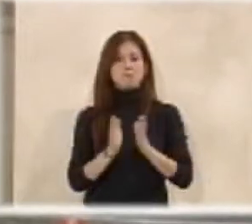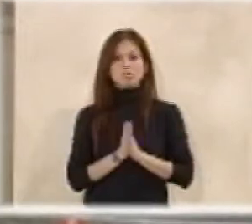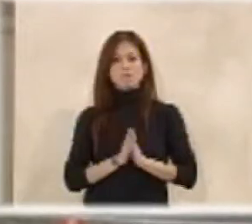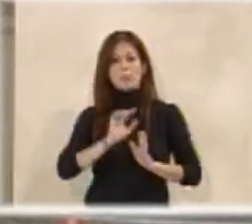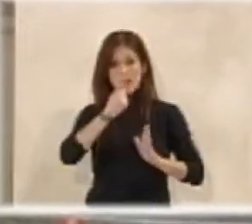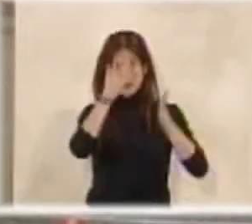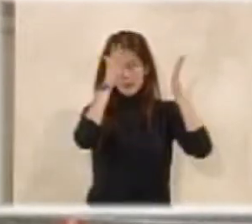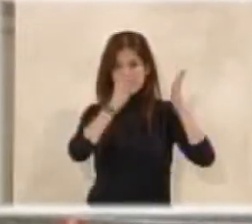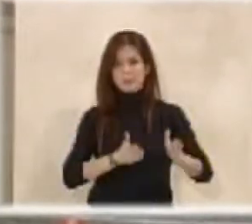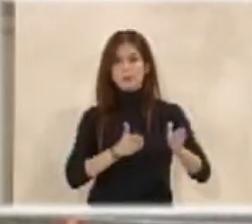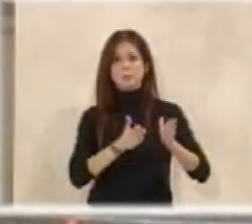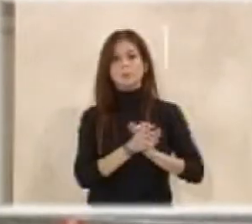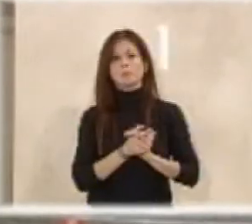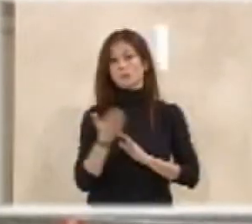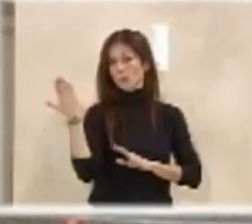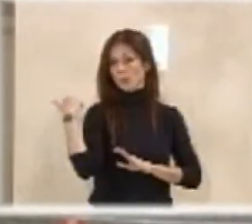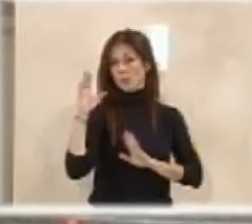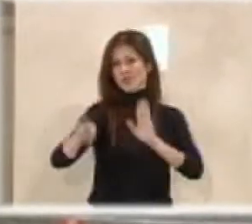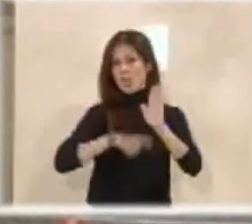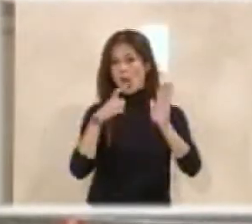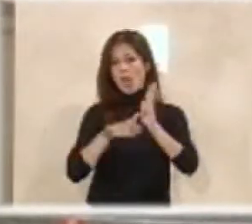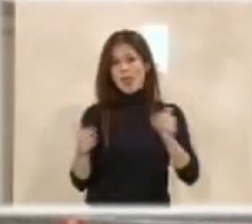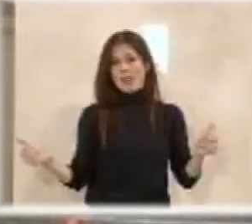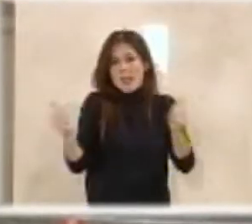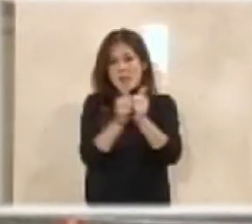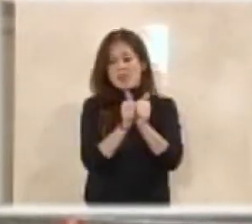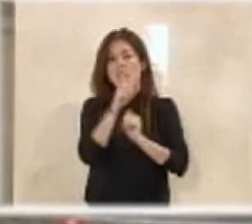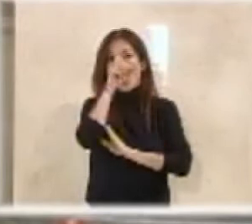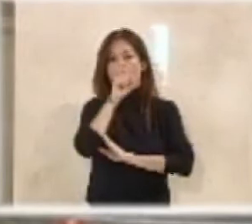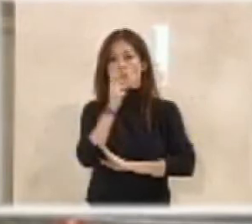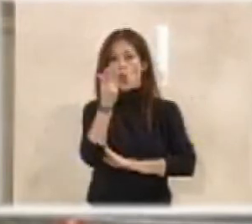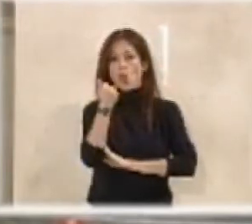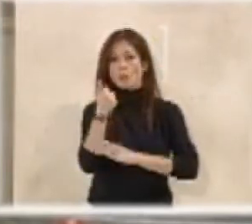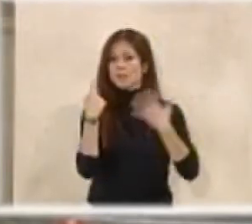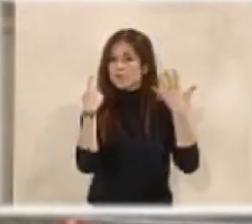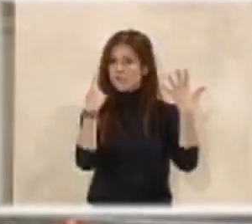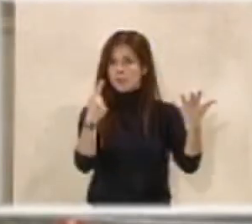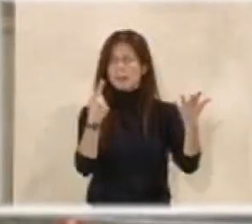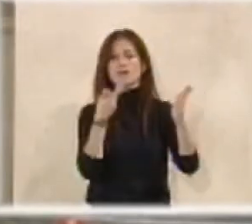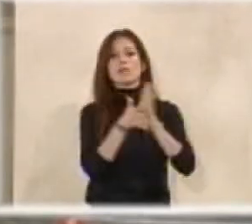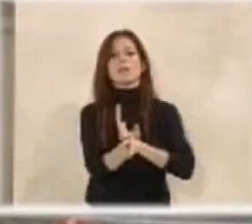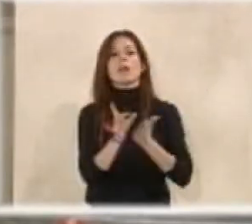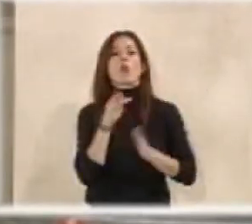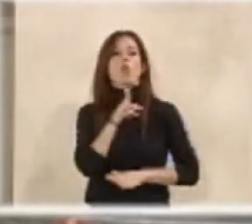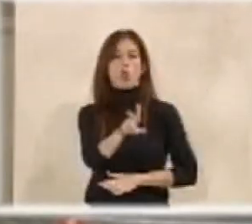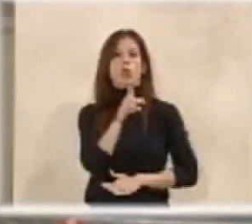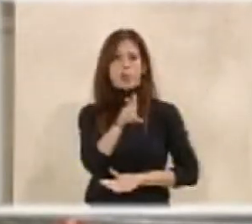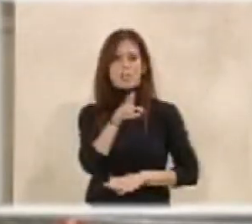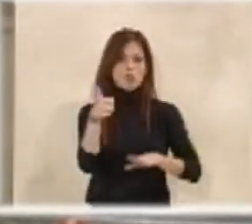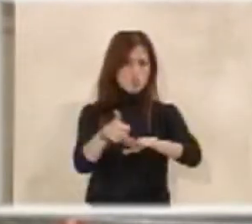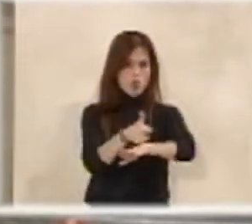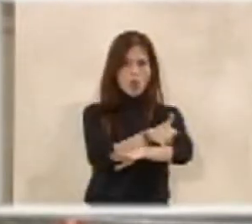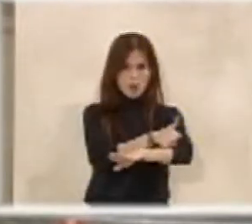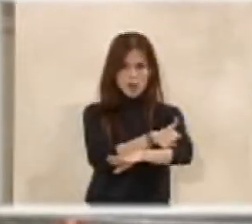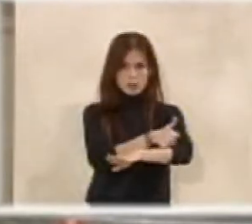lugar, decir que desde la aprobación de la ley de dependencia en el 2006 es un derecho subjetivo del ciudadano, o sea que